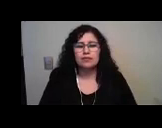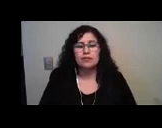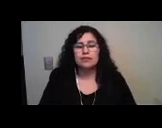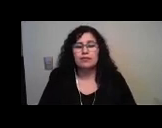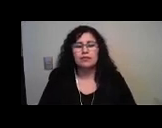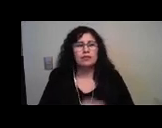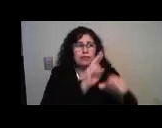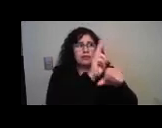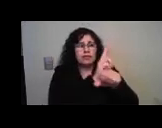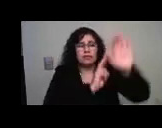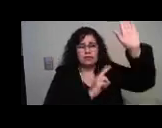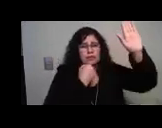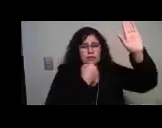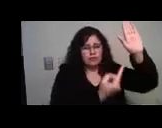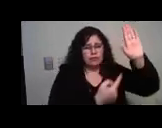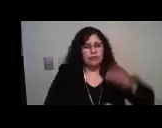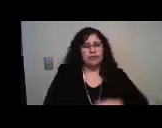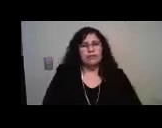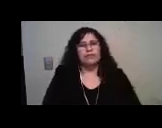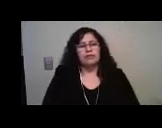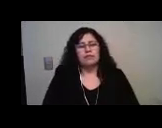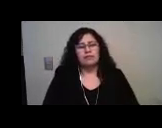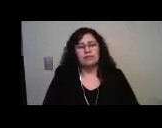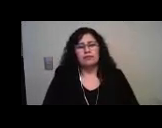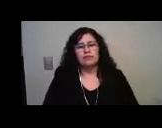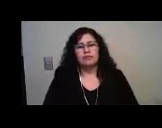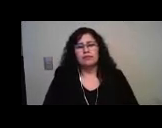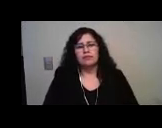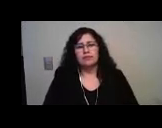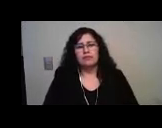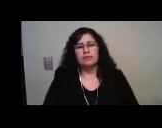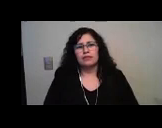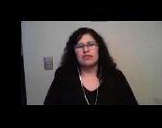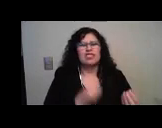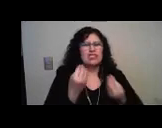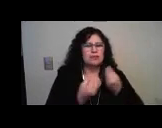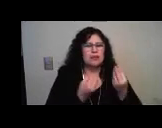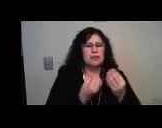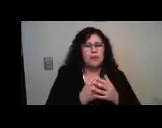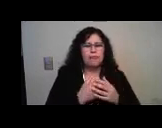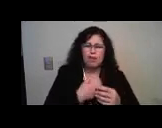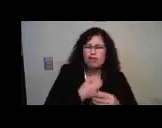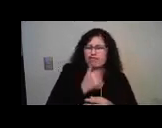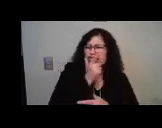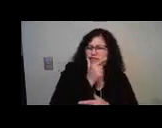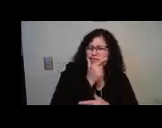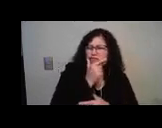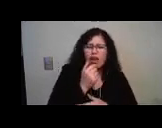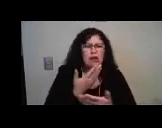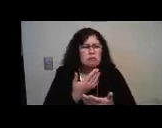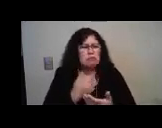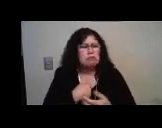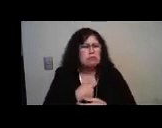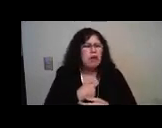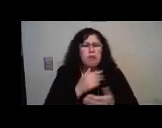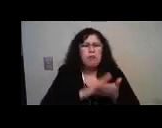Profe, tengo una ¿Sí? pregunta. Uh-huh. Lo que pasa es que me causó curiosidad porque en la parte